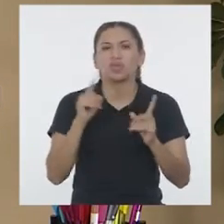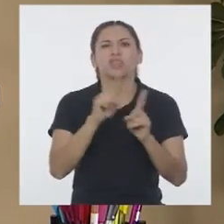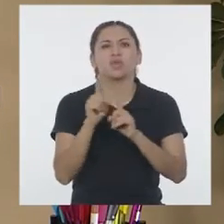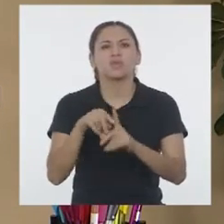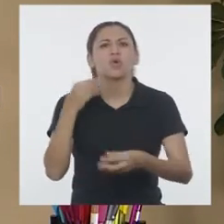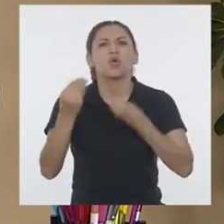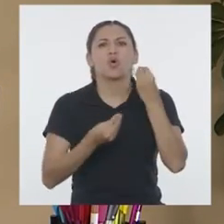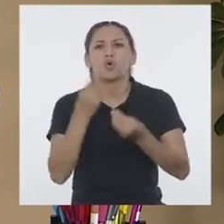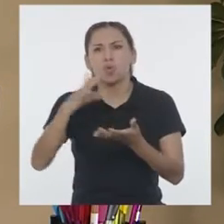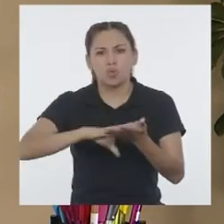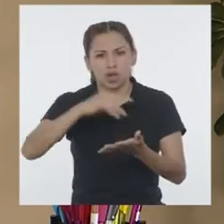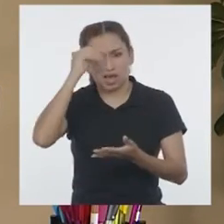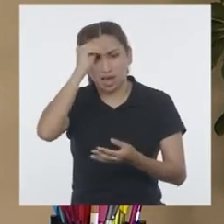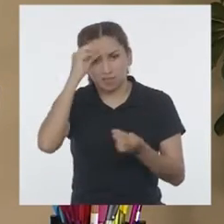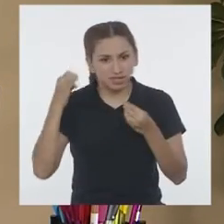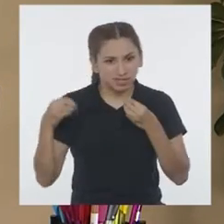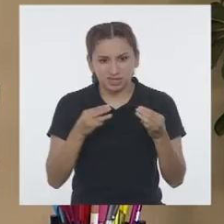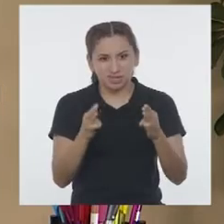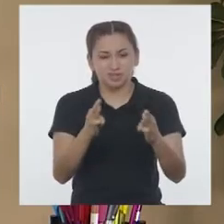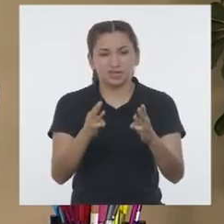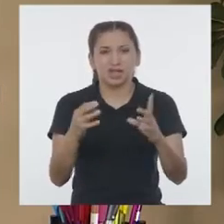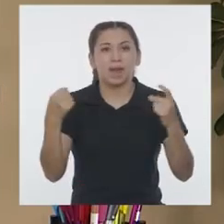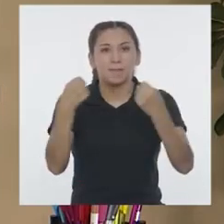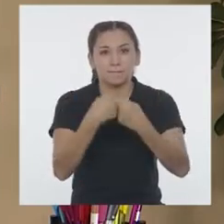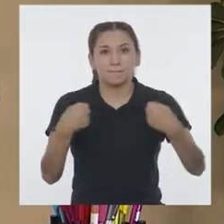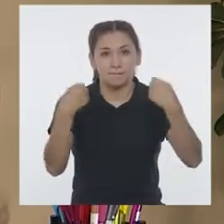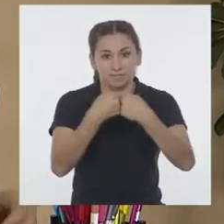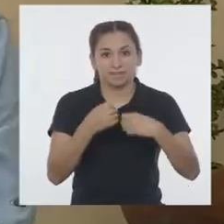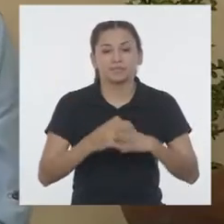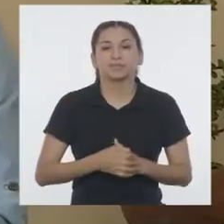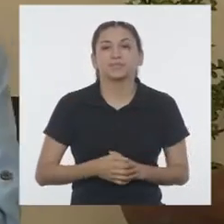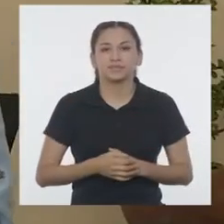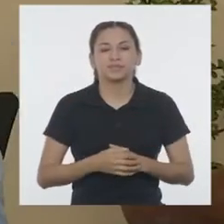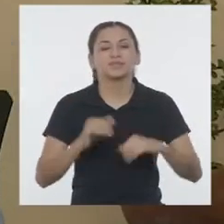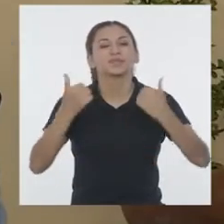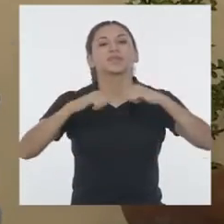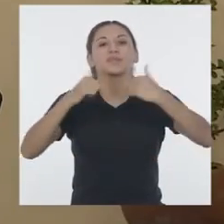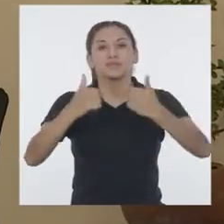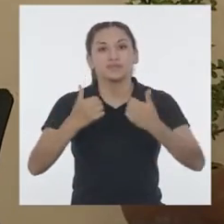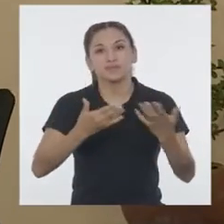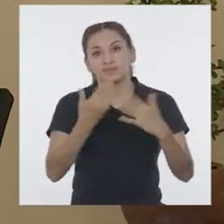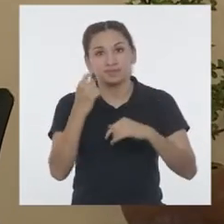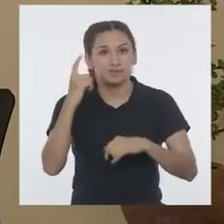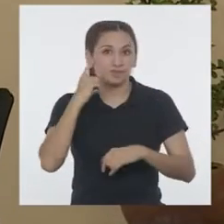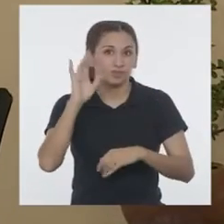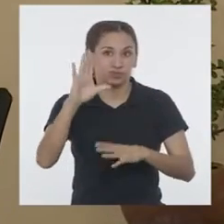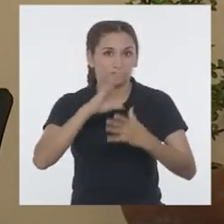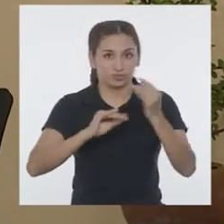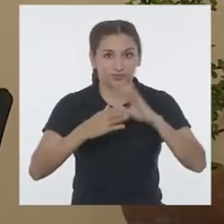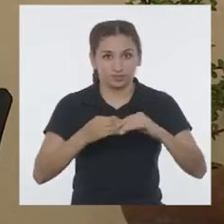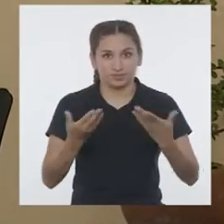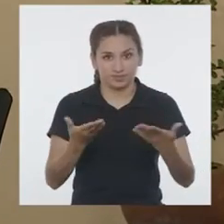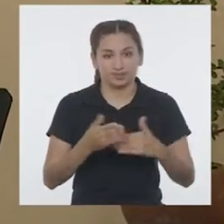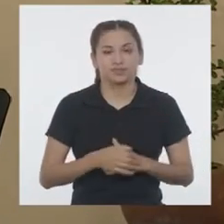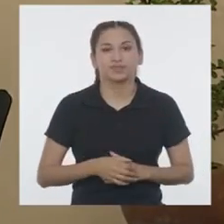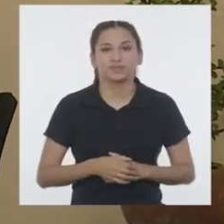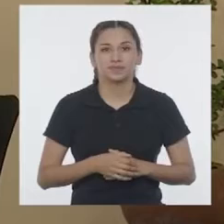qué forma aprenden a manejar conflictos? ¿Qué les parece si vamos a escuchar su